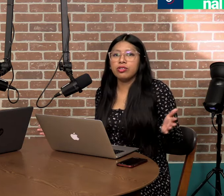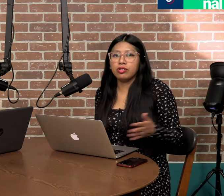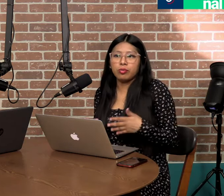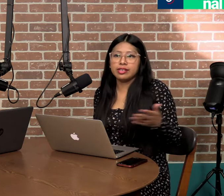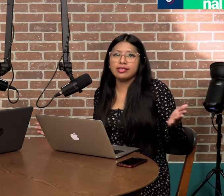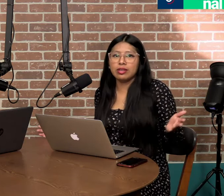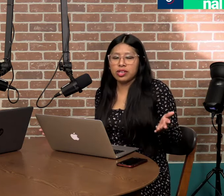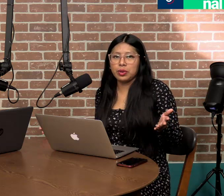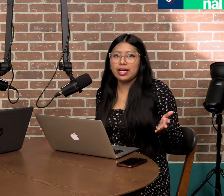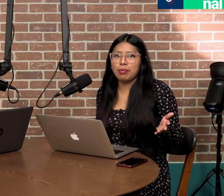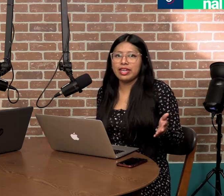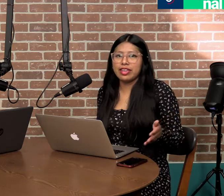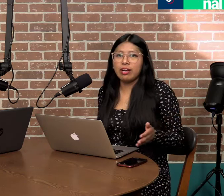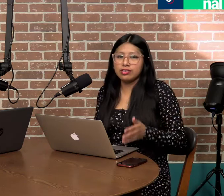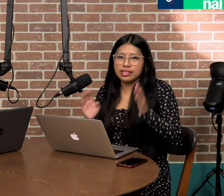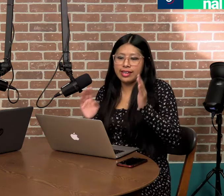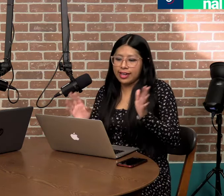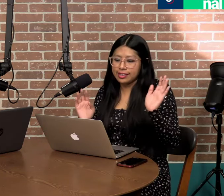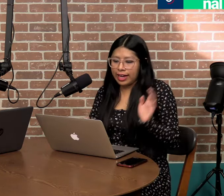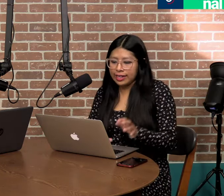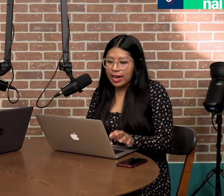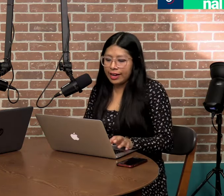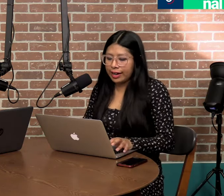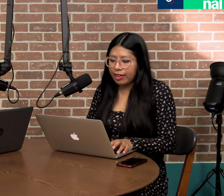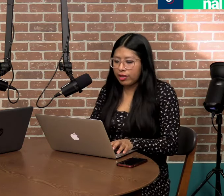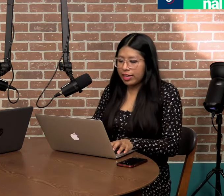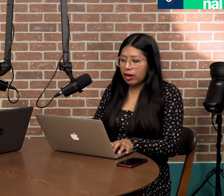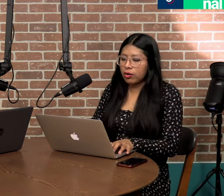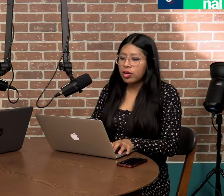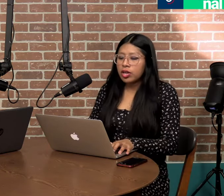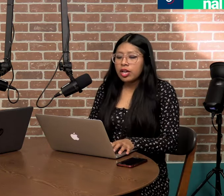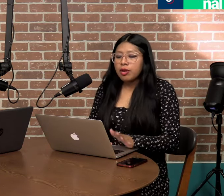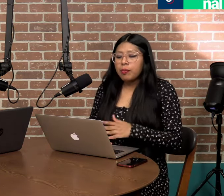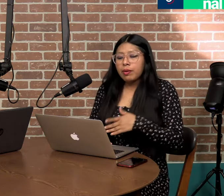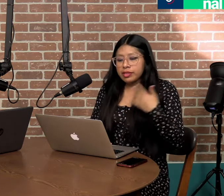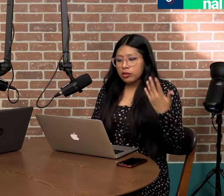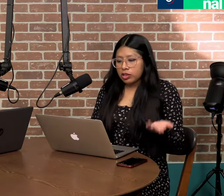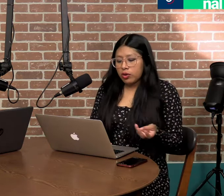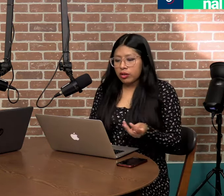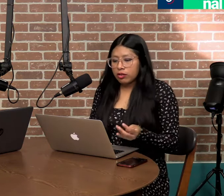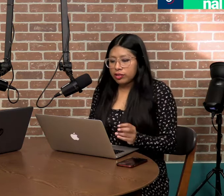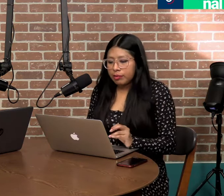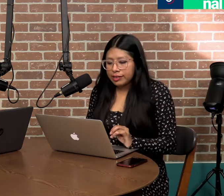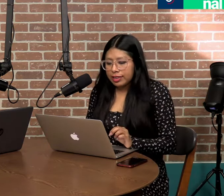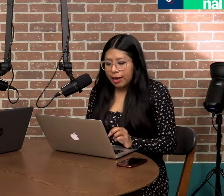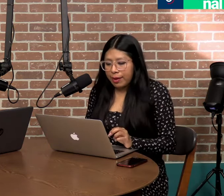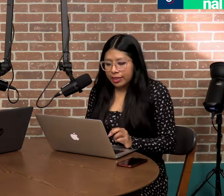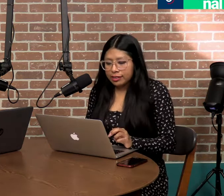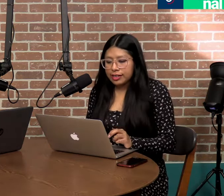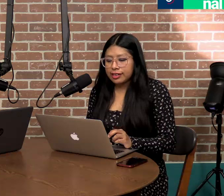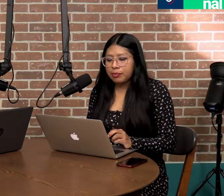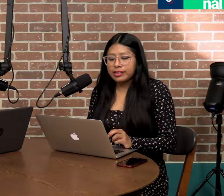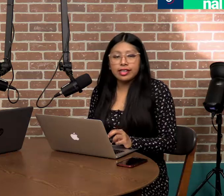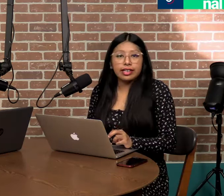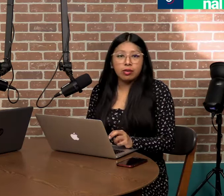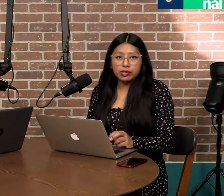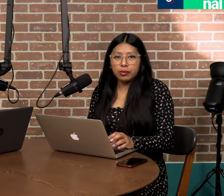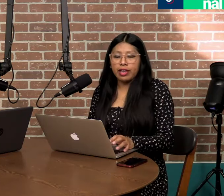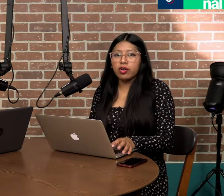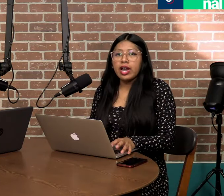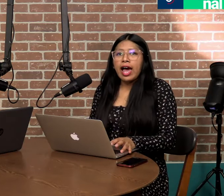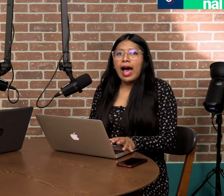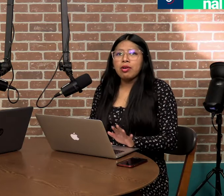diálogo Cómo a estas alturas vienen a pedir diálogo si ya es está ahí arrancado el diálogo pero vamos a continuar con los temas del día martes y es que el presidente